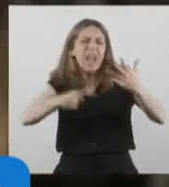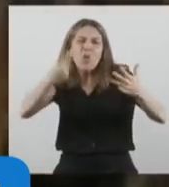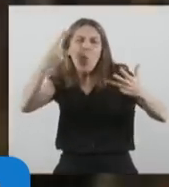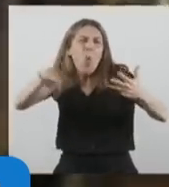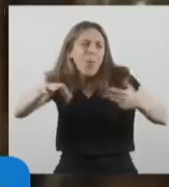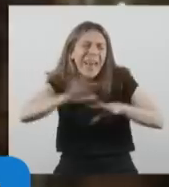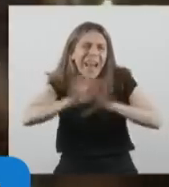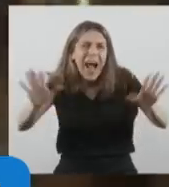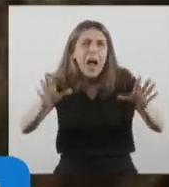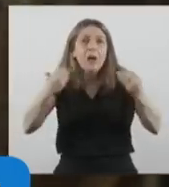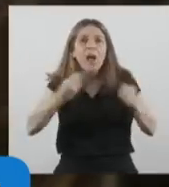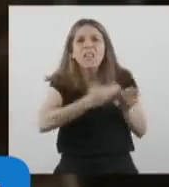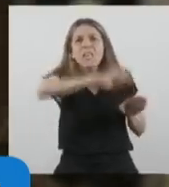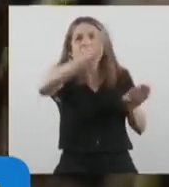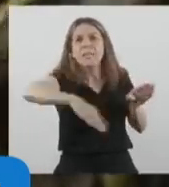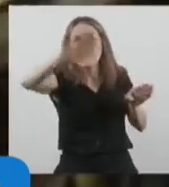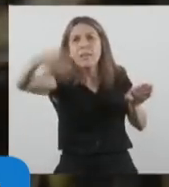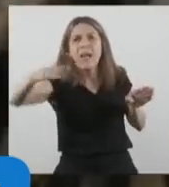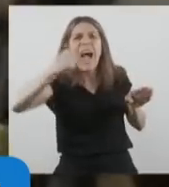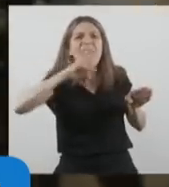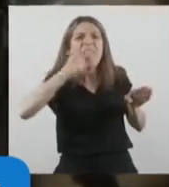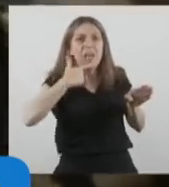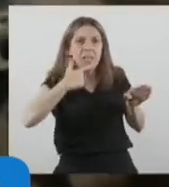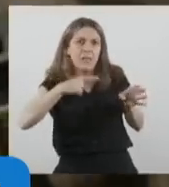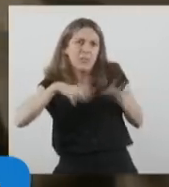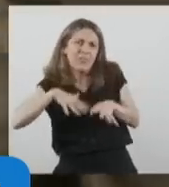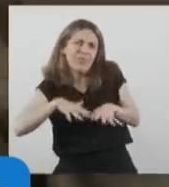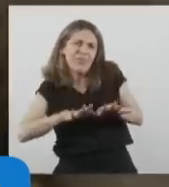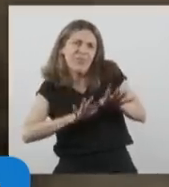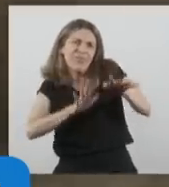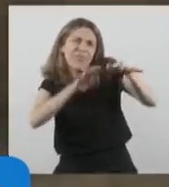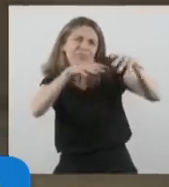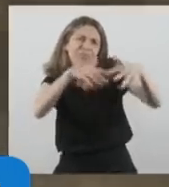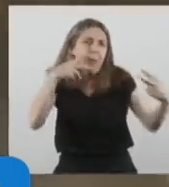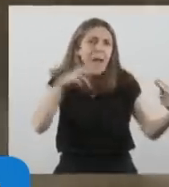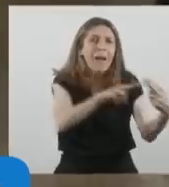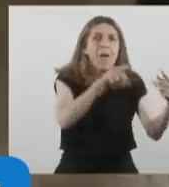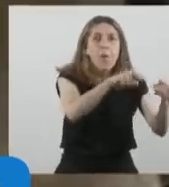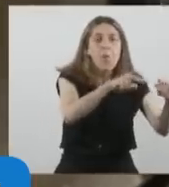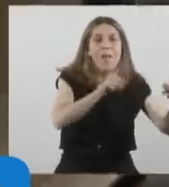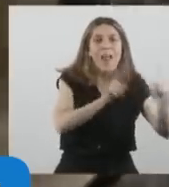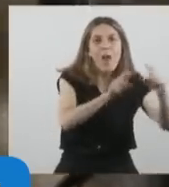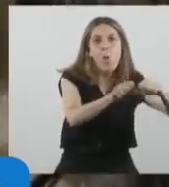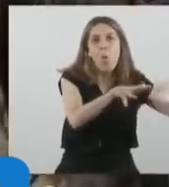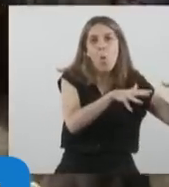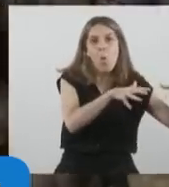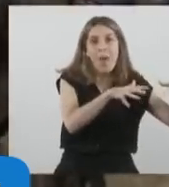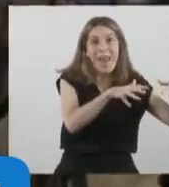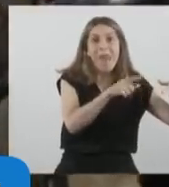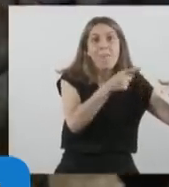cruzar los andes para llegar a chile abrazarse o higgins y liberar chile pero en el